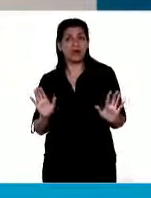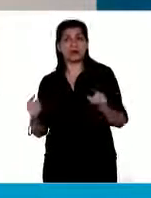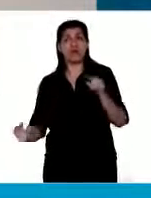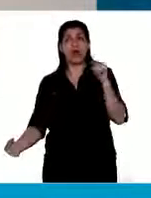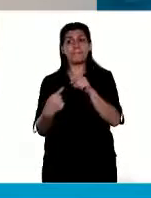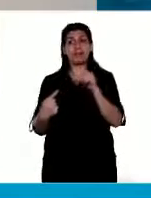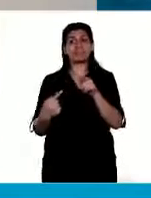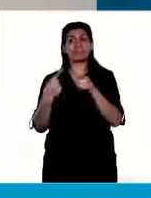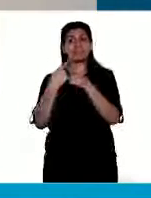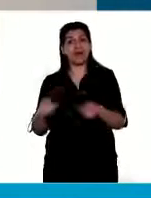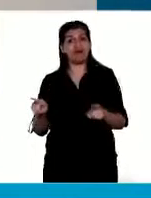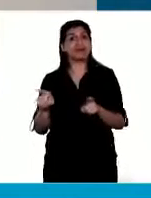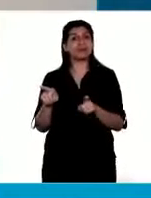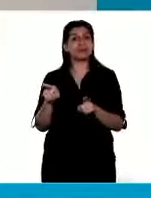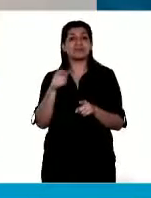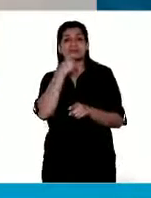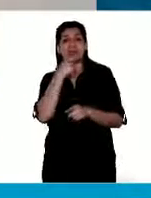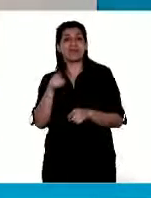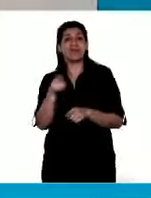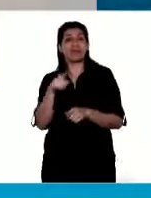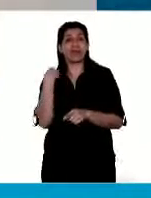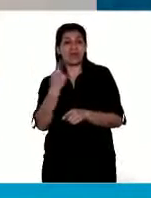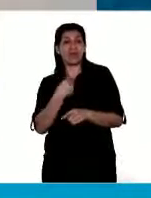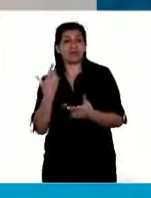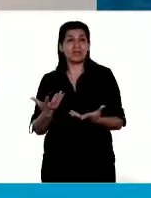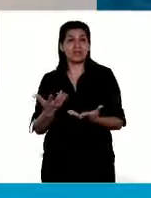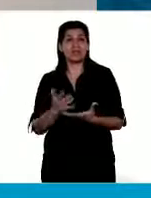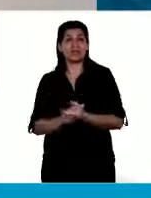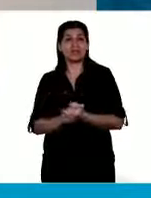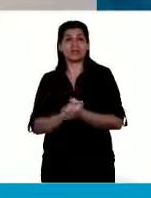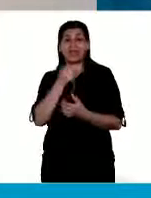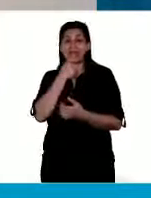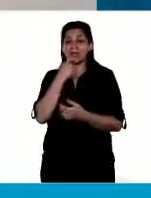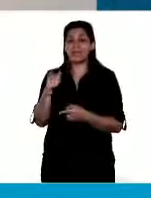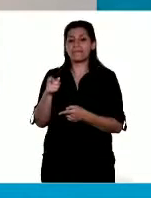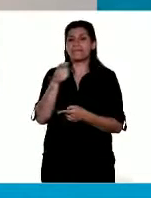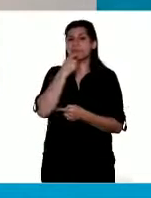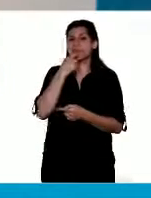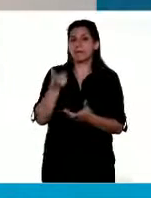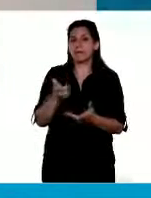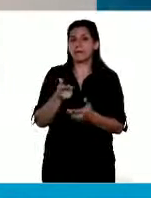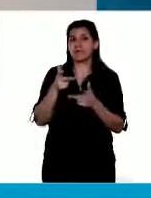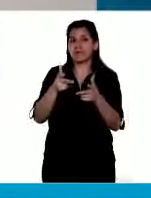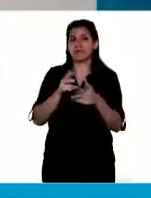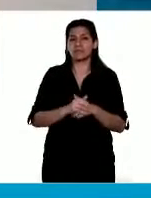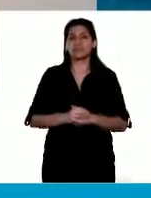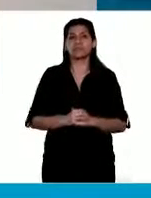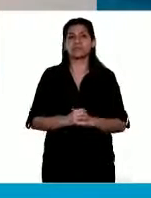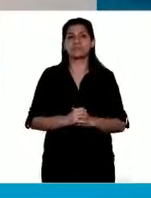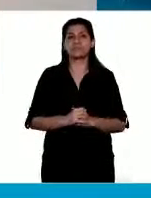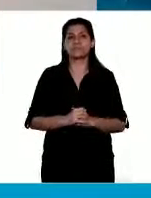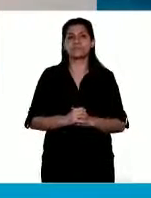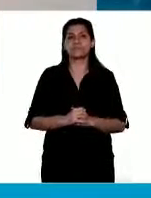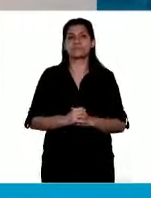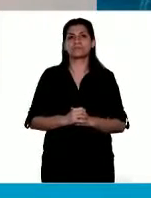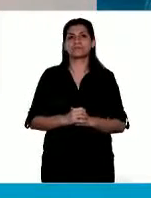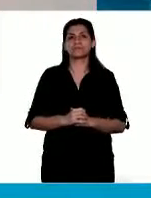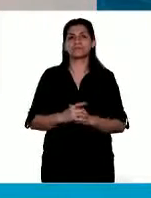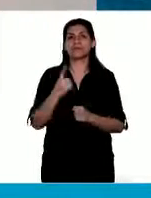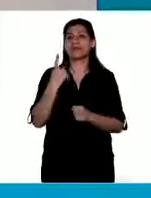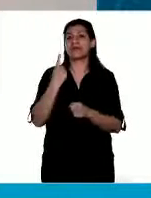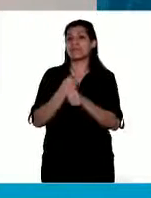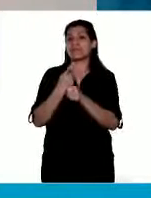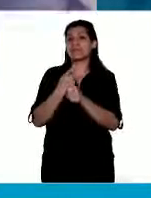distinta a la que tuvimos que padecer nosotros. Para nombrar un ejemplo, señor presidente, en el primer año de gestión, Vidal vino a